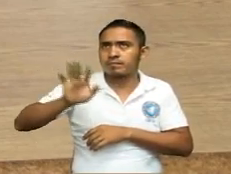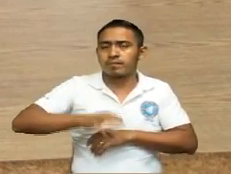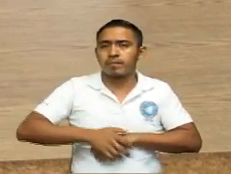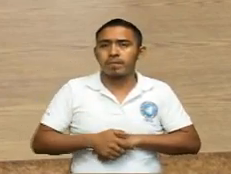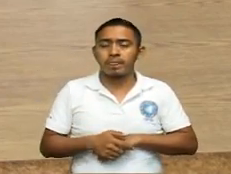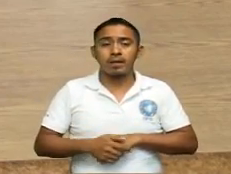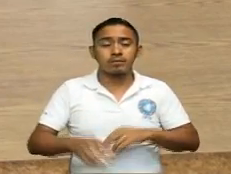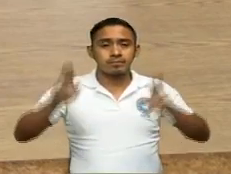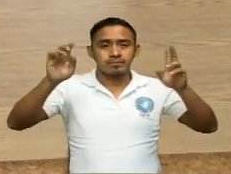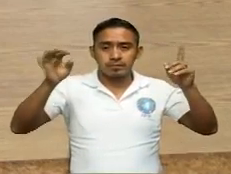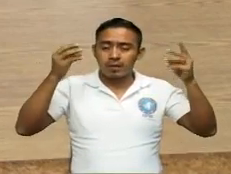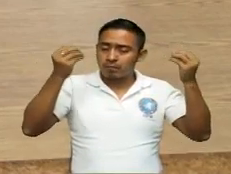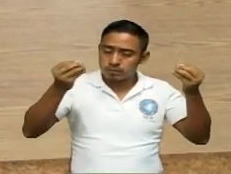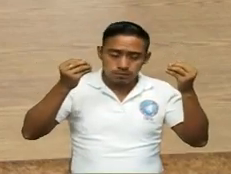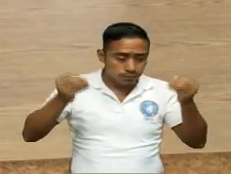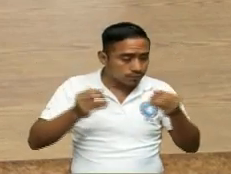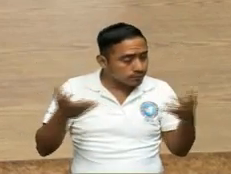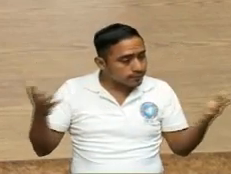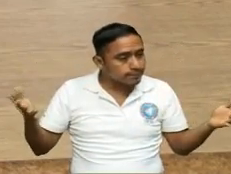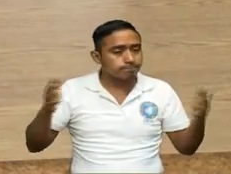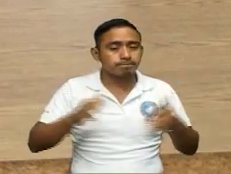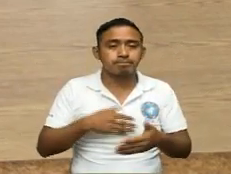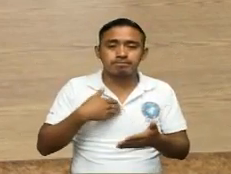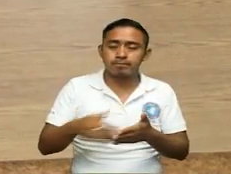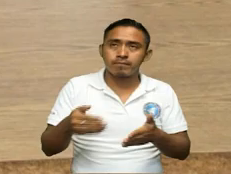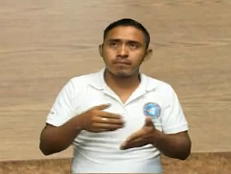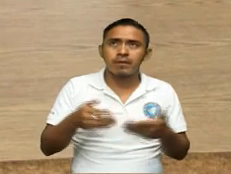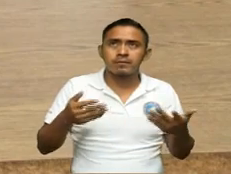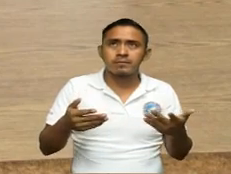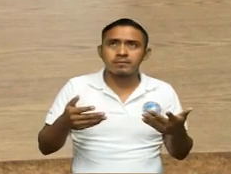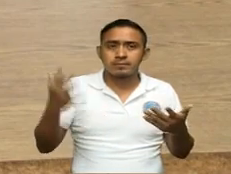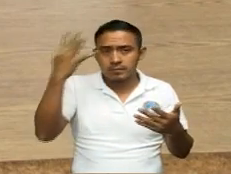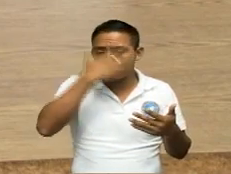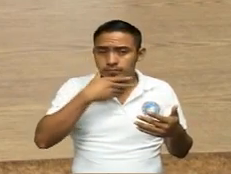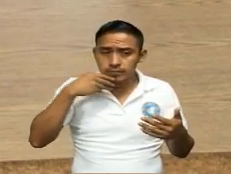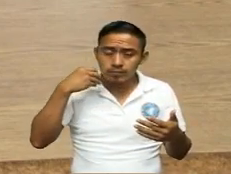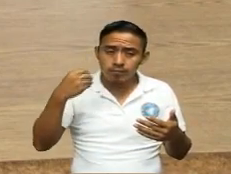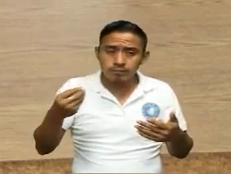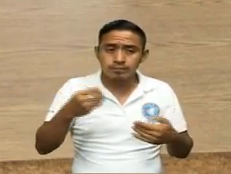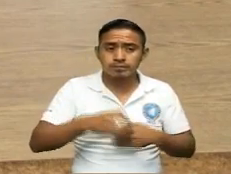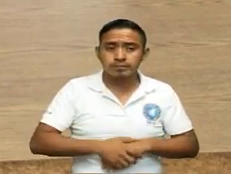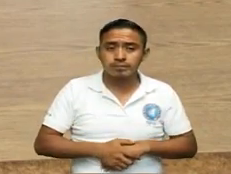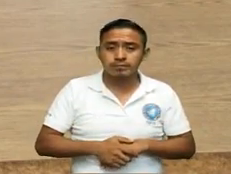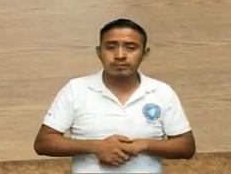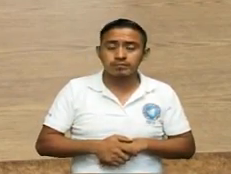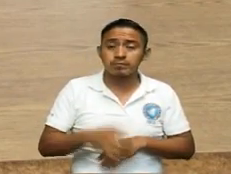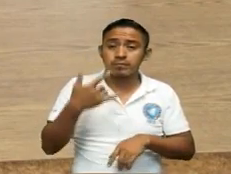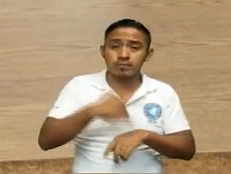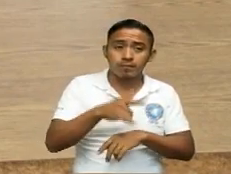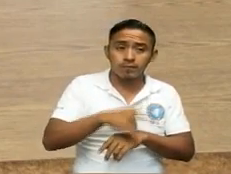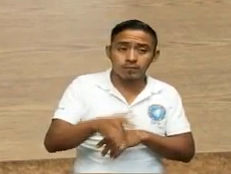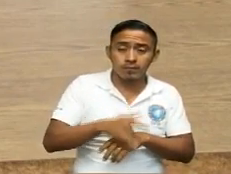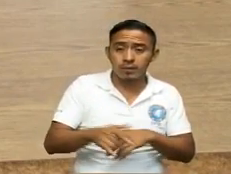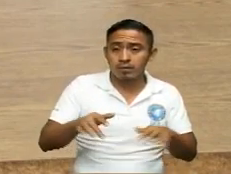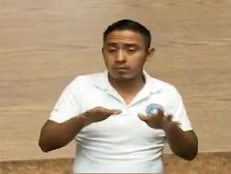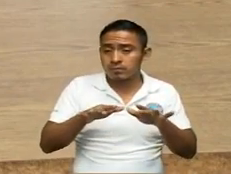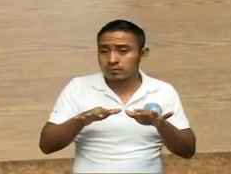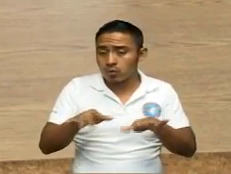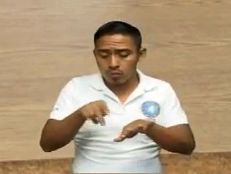hongo es tan amplio y tan fácil, tan amplio y tan bonito que para buscar los hongos no necesitamos ir a la